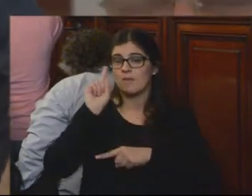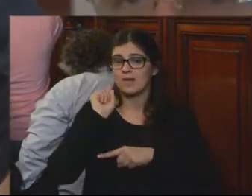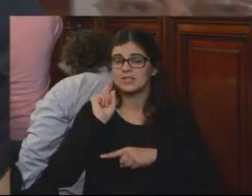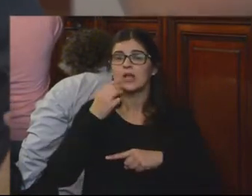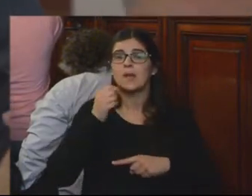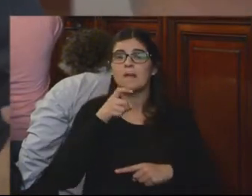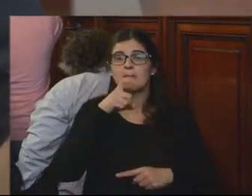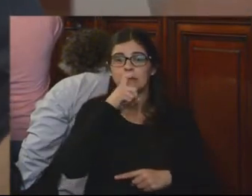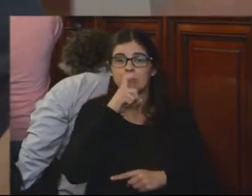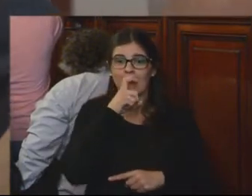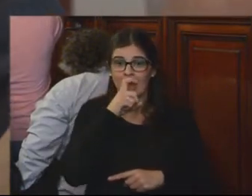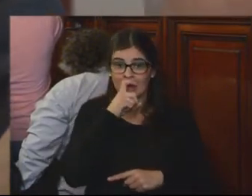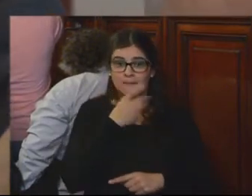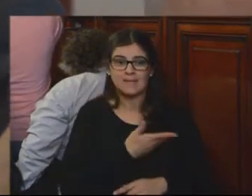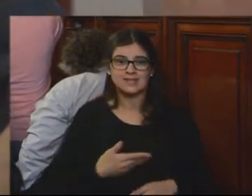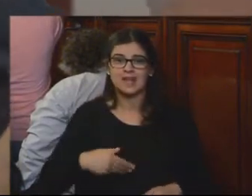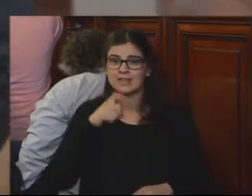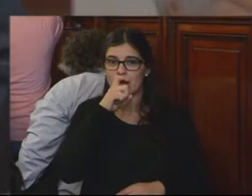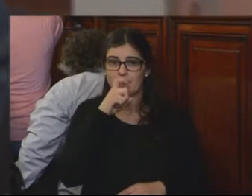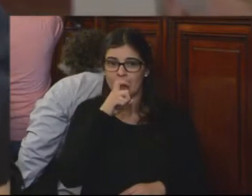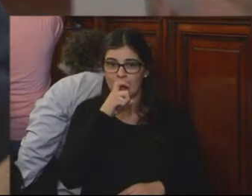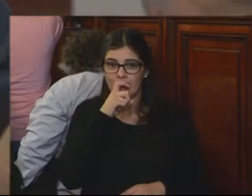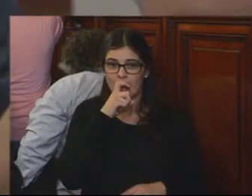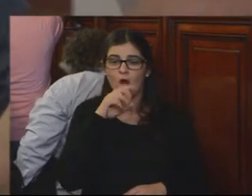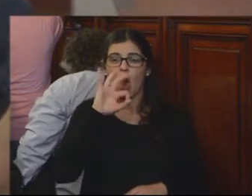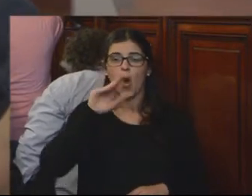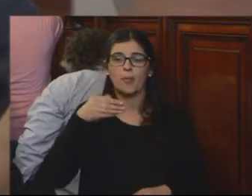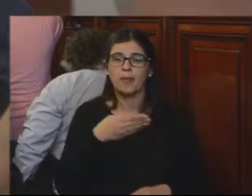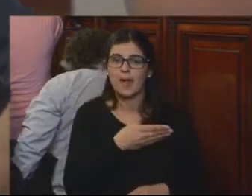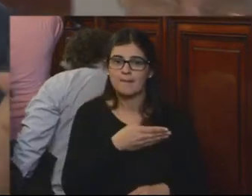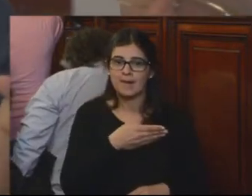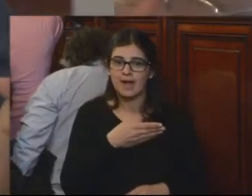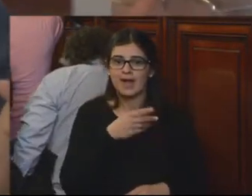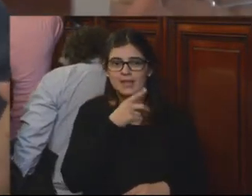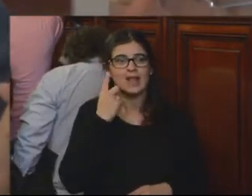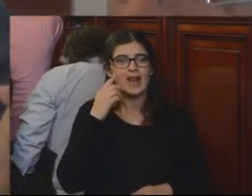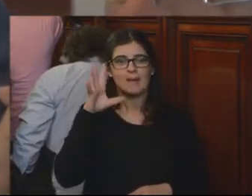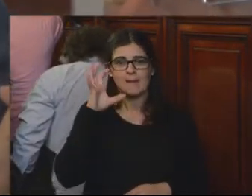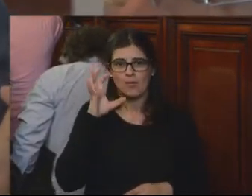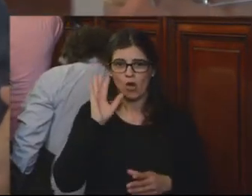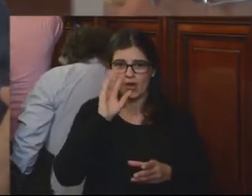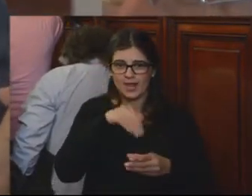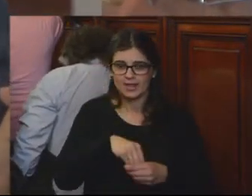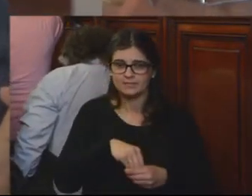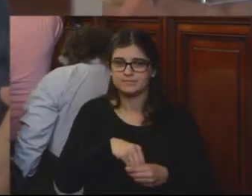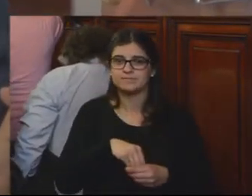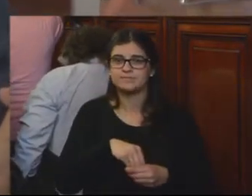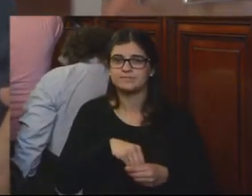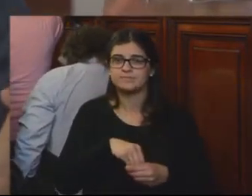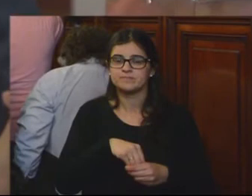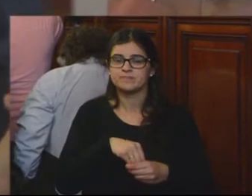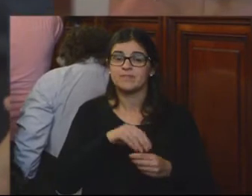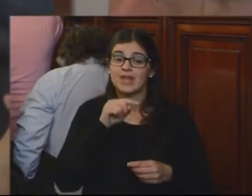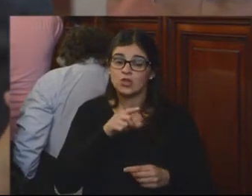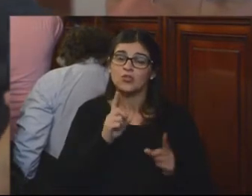cree ha llevado barack obama para el parque de la memoria eso